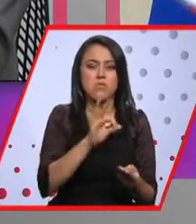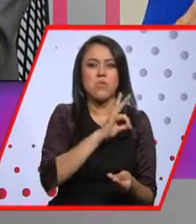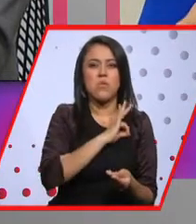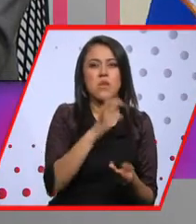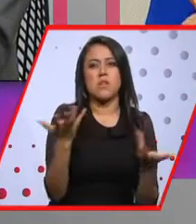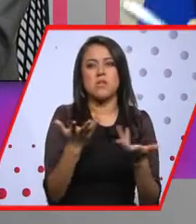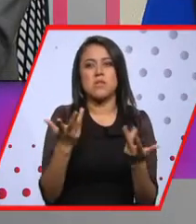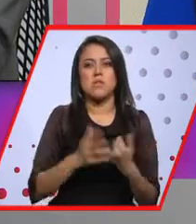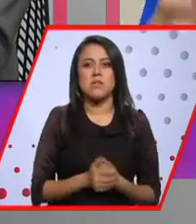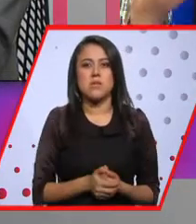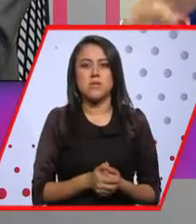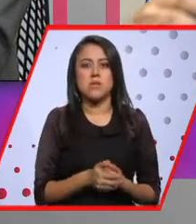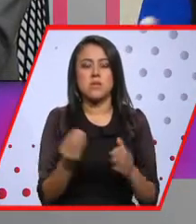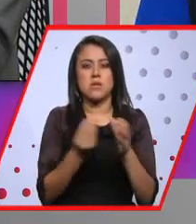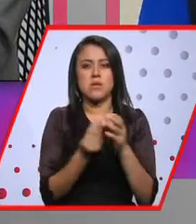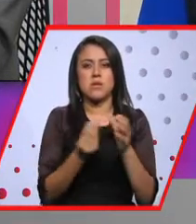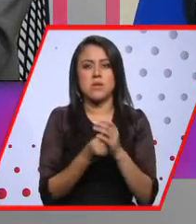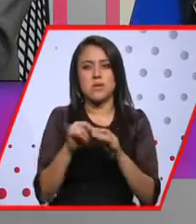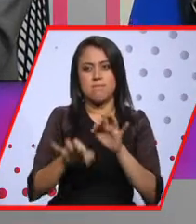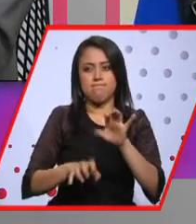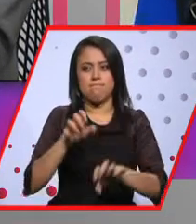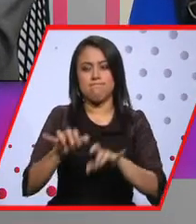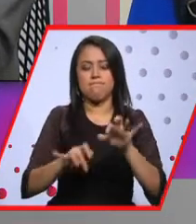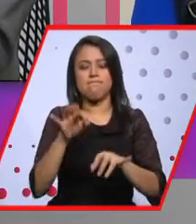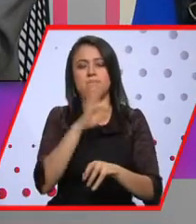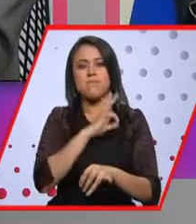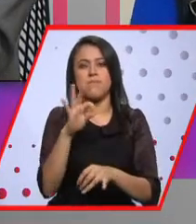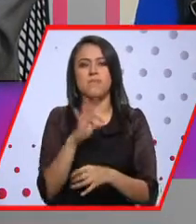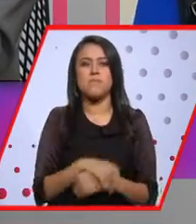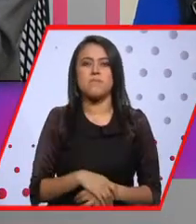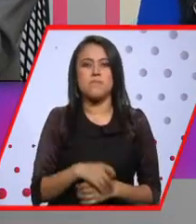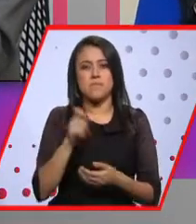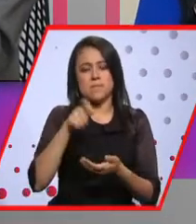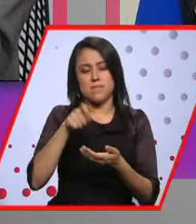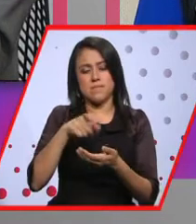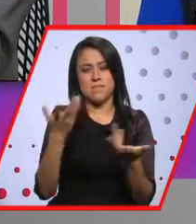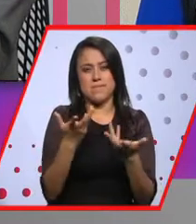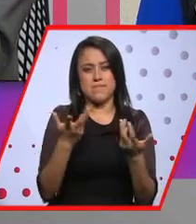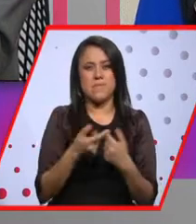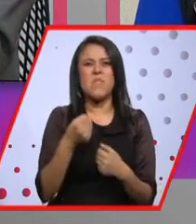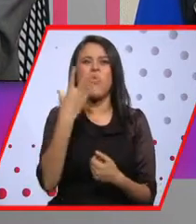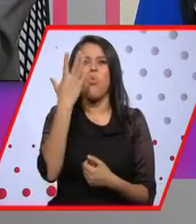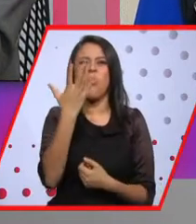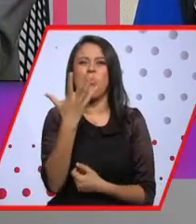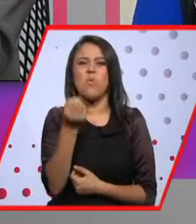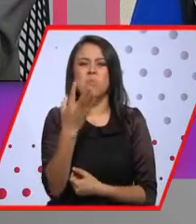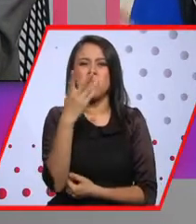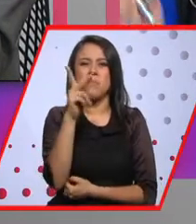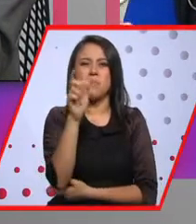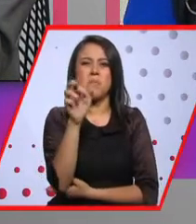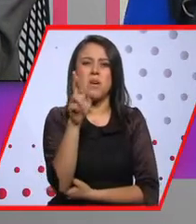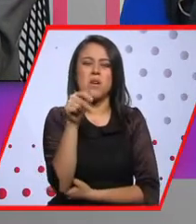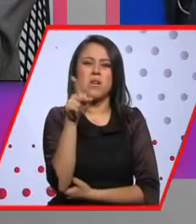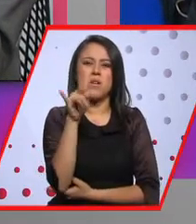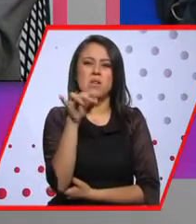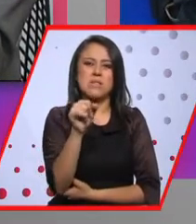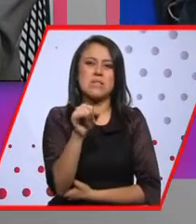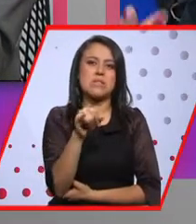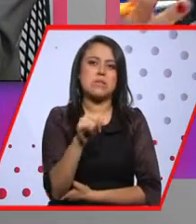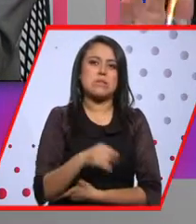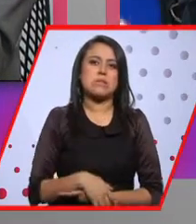inmediatamente mientras toma las clases... Va transcribiéndola, va tomando apuntes con ello. Así es. ¿Cuánto cuesta una máquina Perkins aproximadamente?